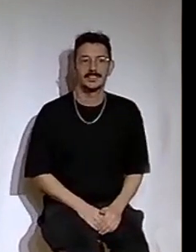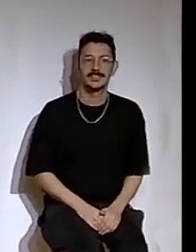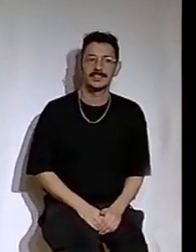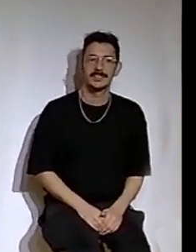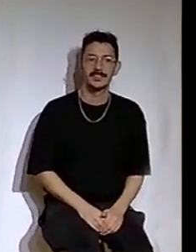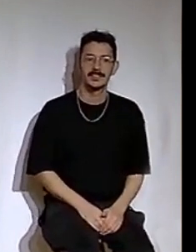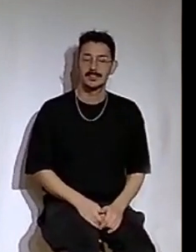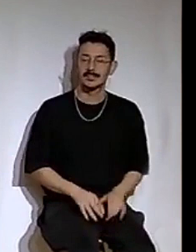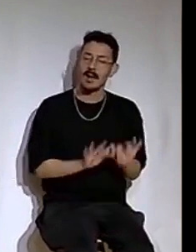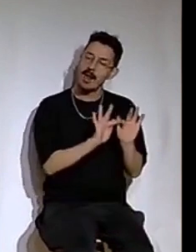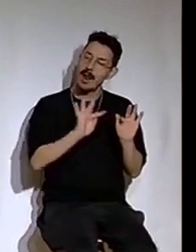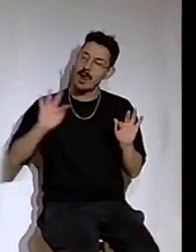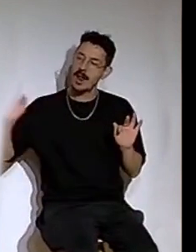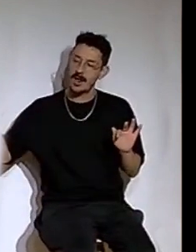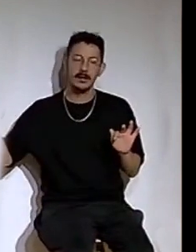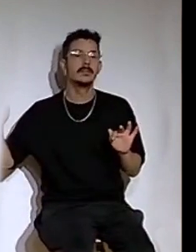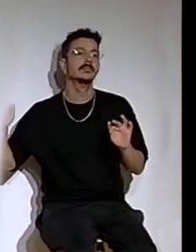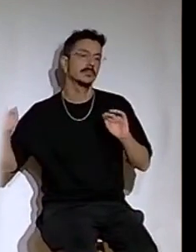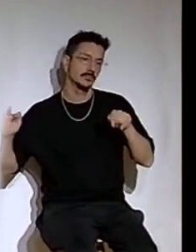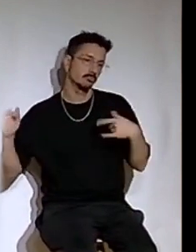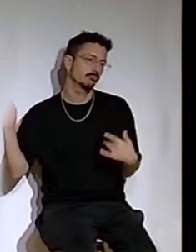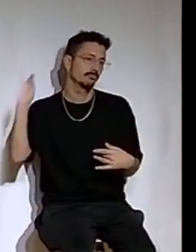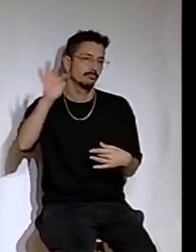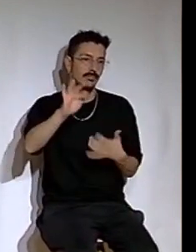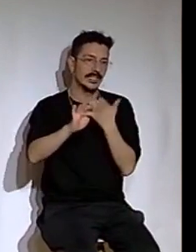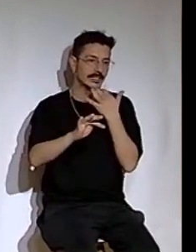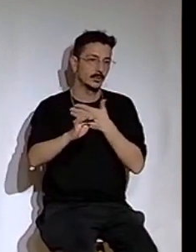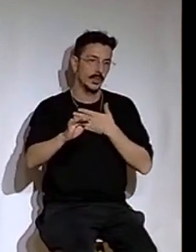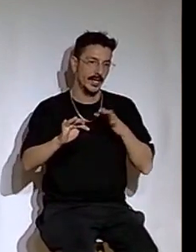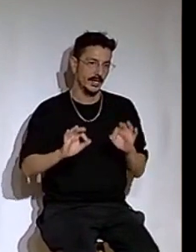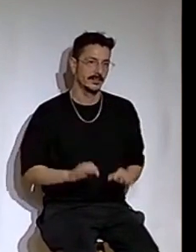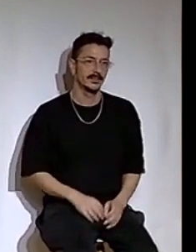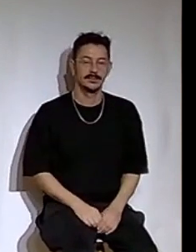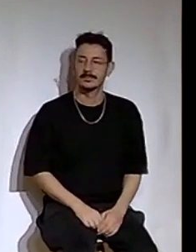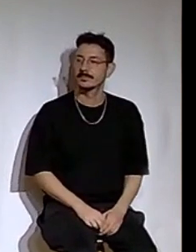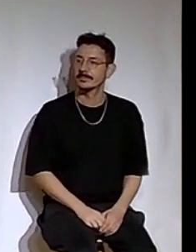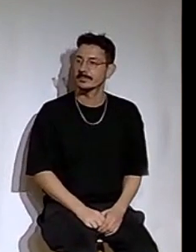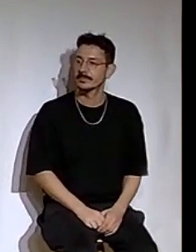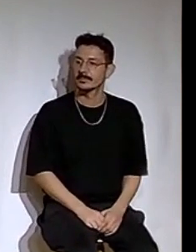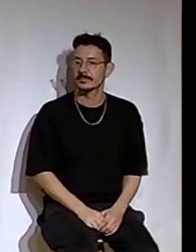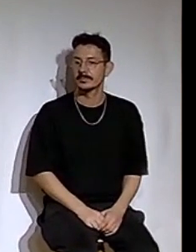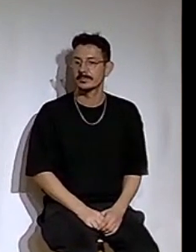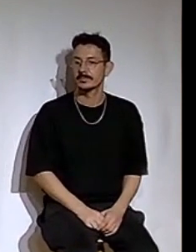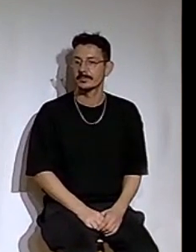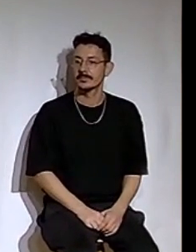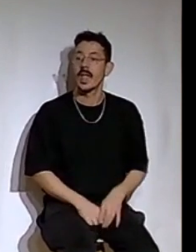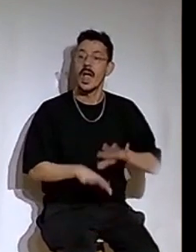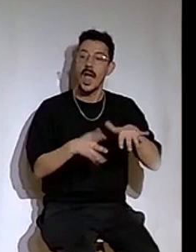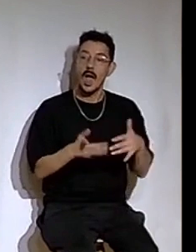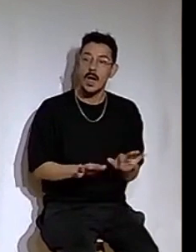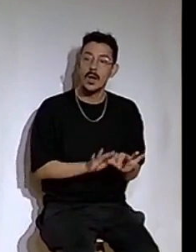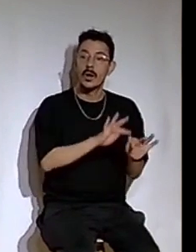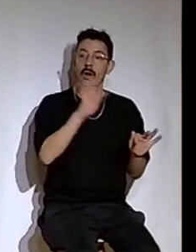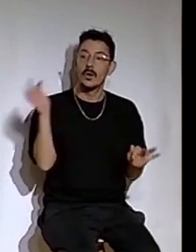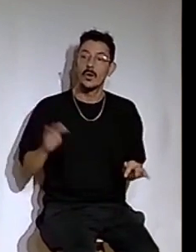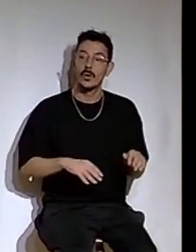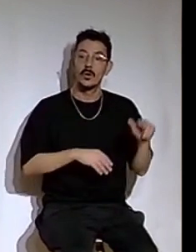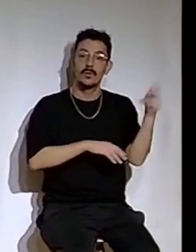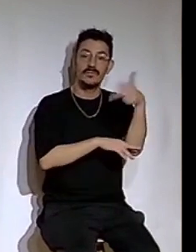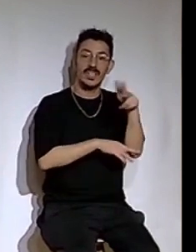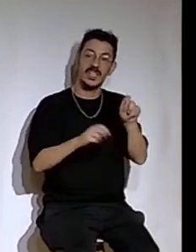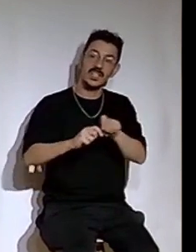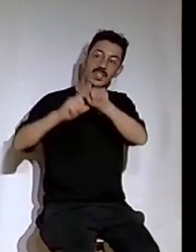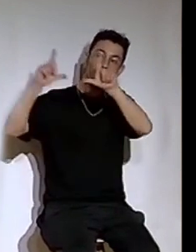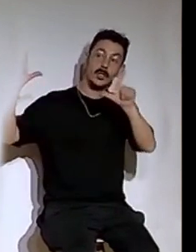personas que no han podido venir pero que nos han enviado una pequeñita pieza explicando pues cosas de las piezas y del proceso de creación etcétera vale